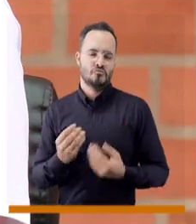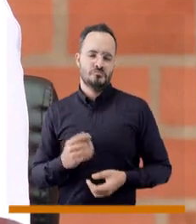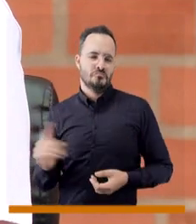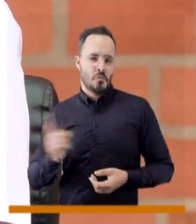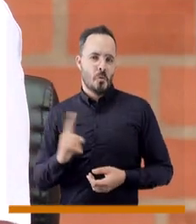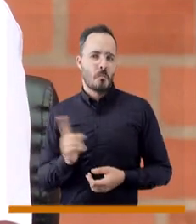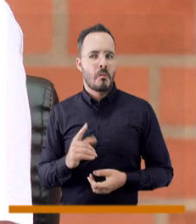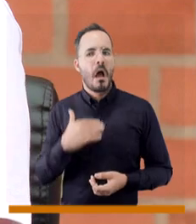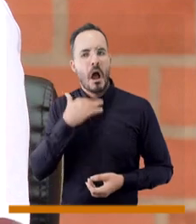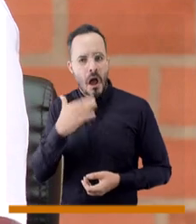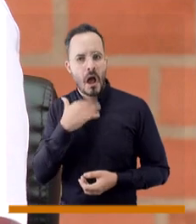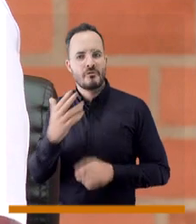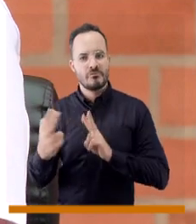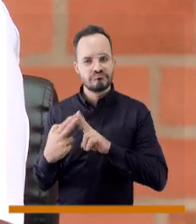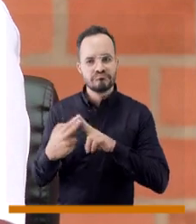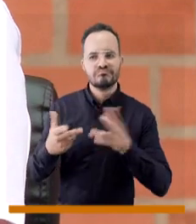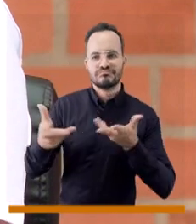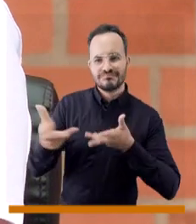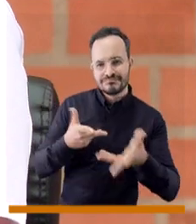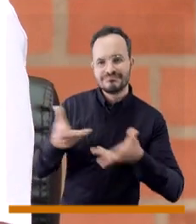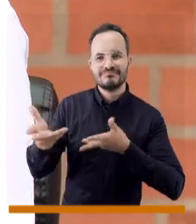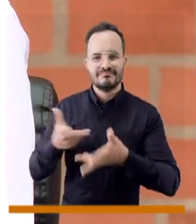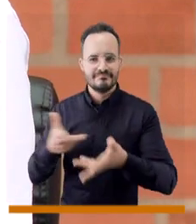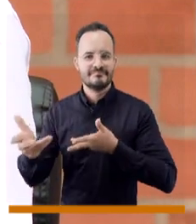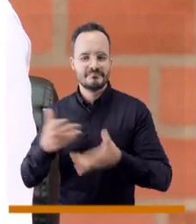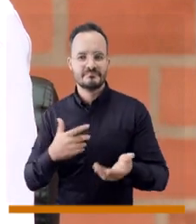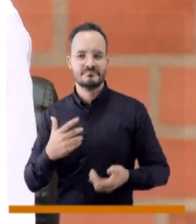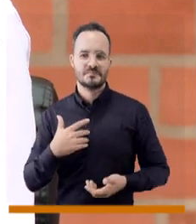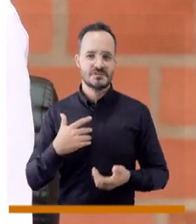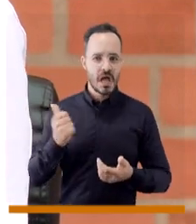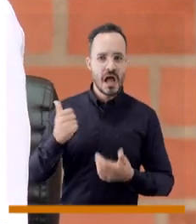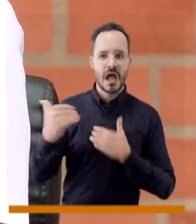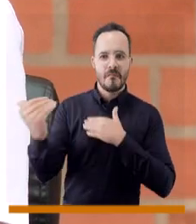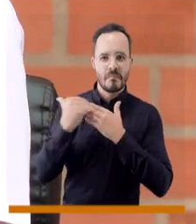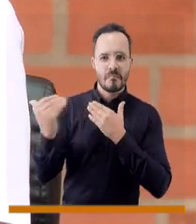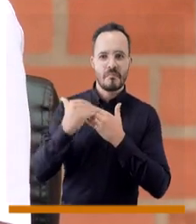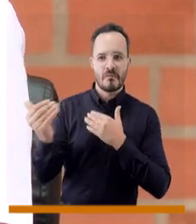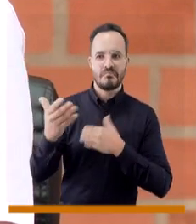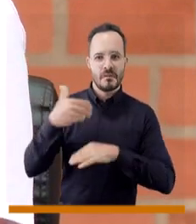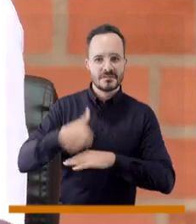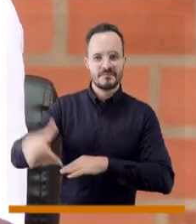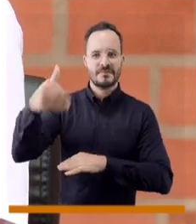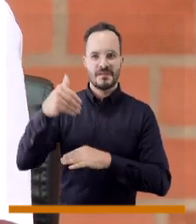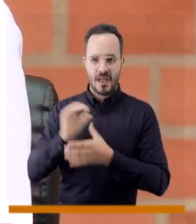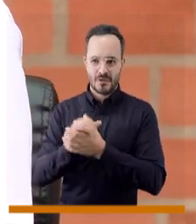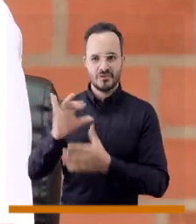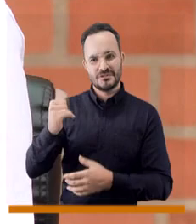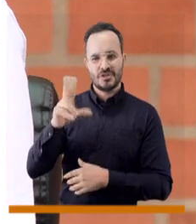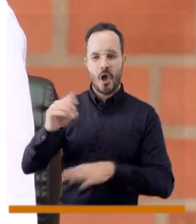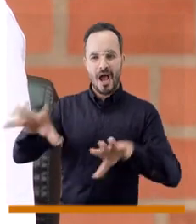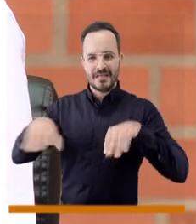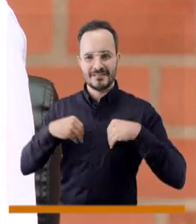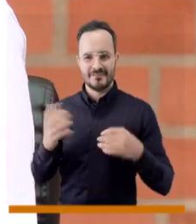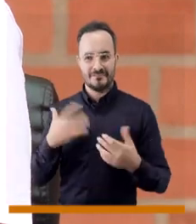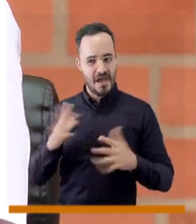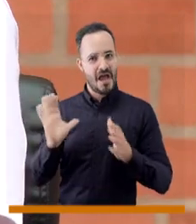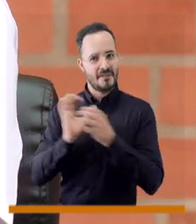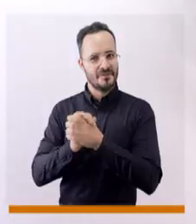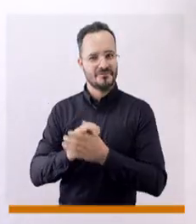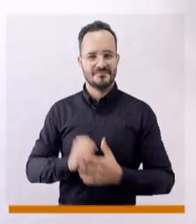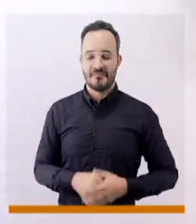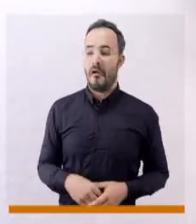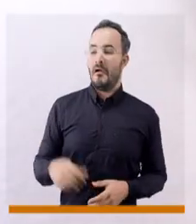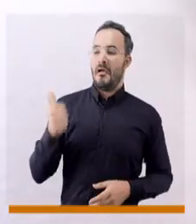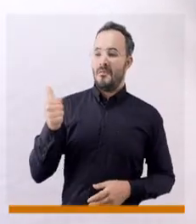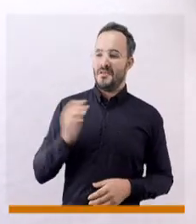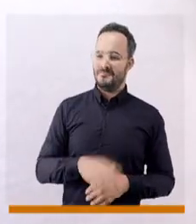no tengo muchos, pero pues ya me están enviando solicitud y ya estamos siendo amigos.